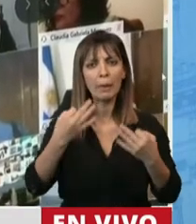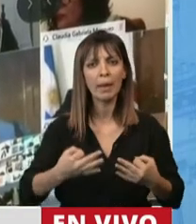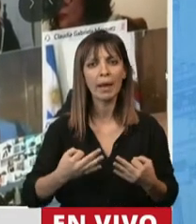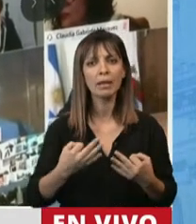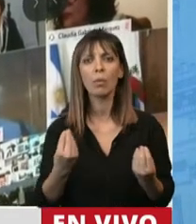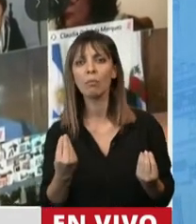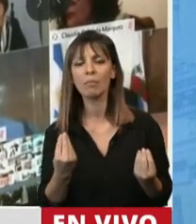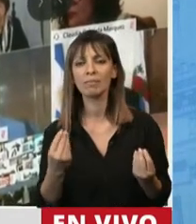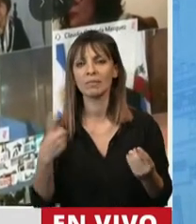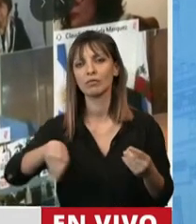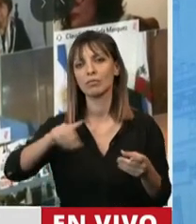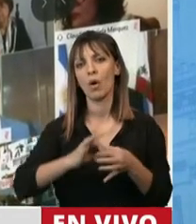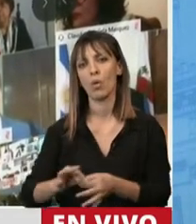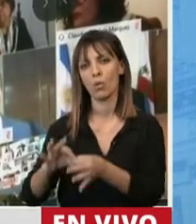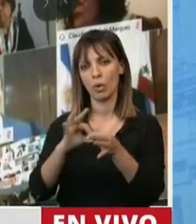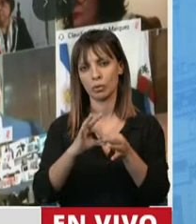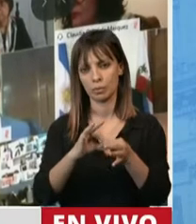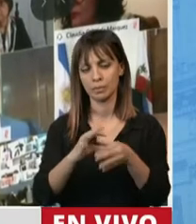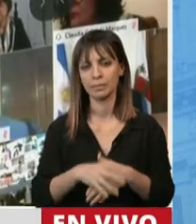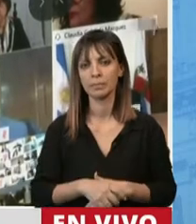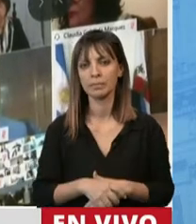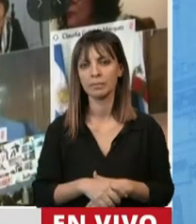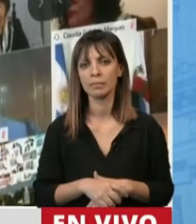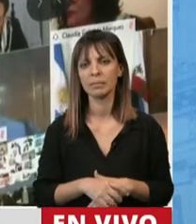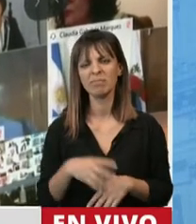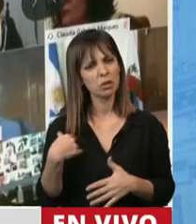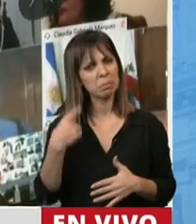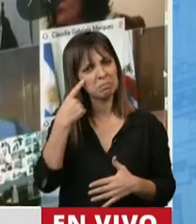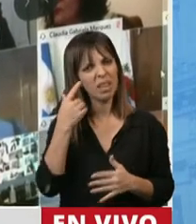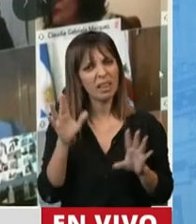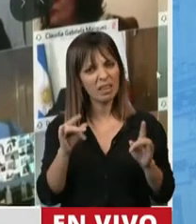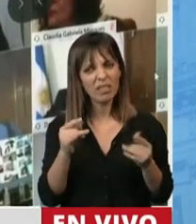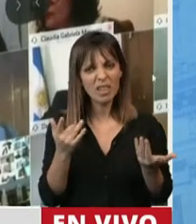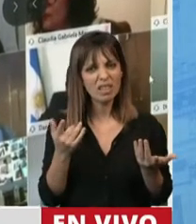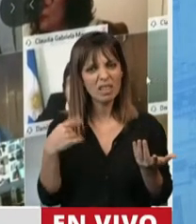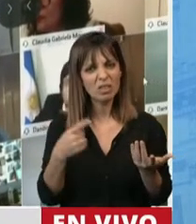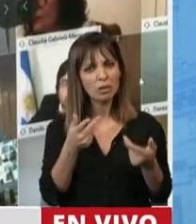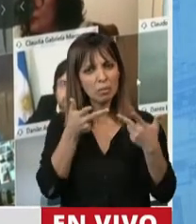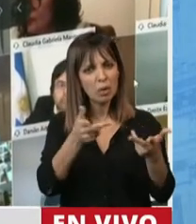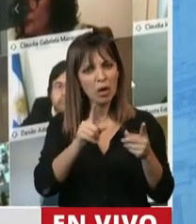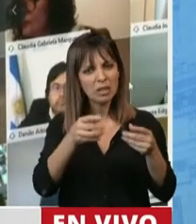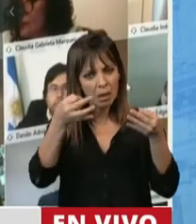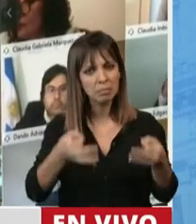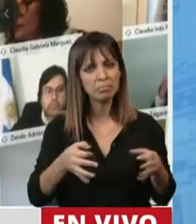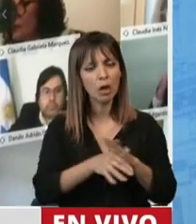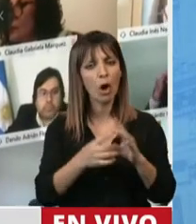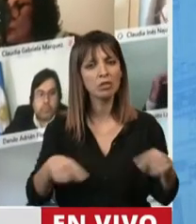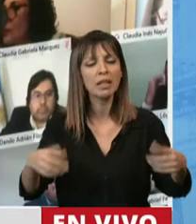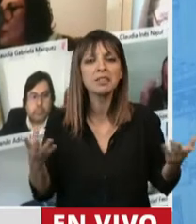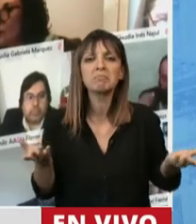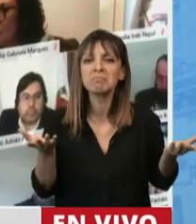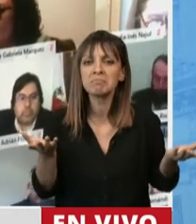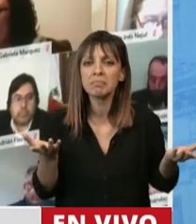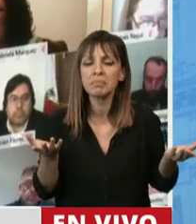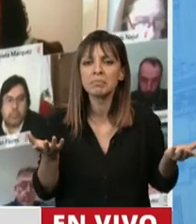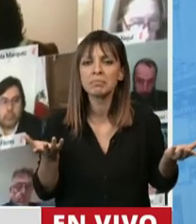juntos. Me cuesta que no digamos las cosas como son. La economía